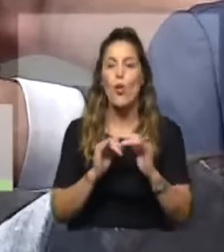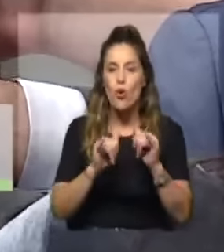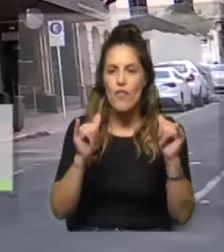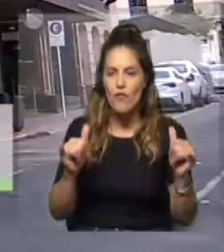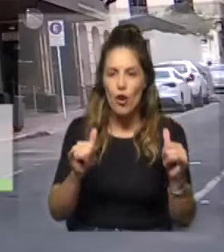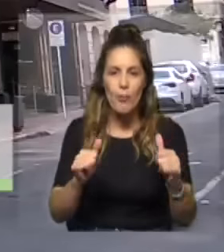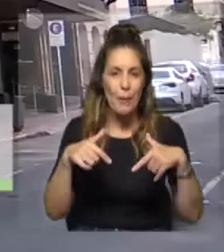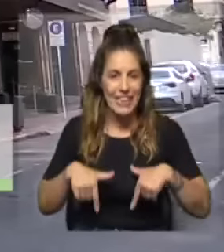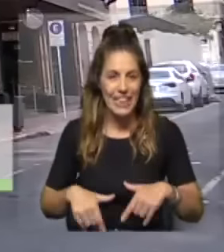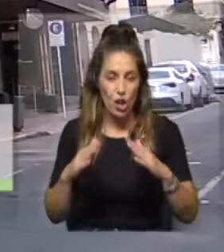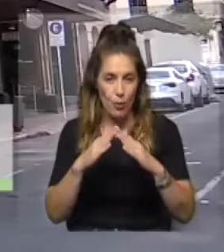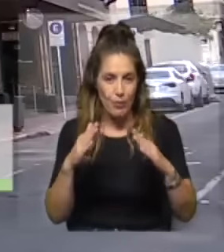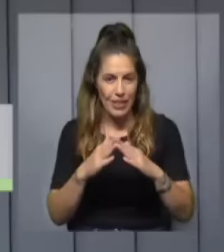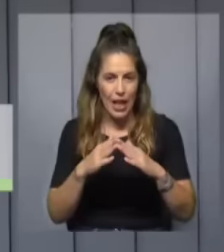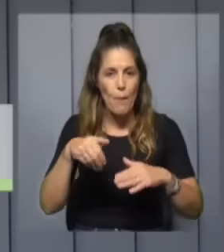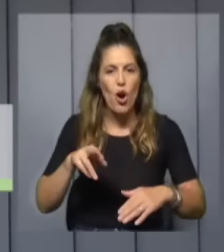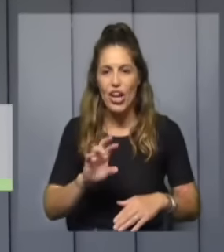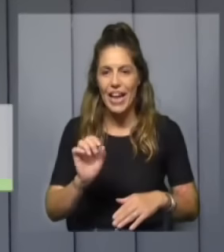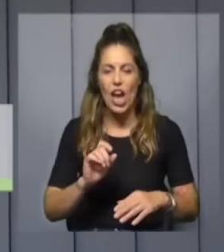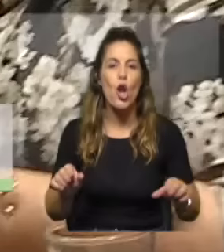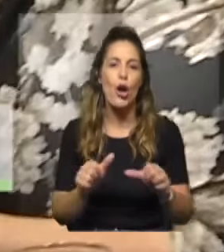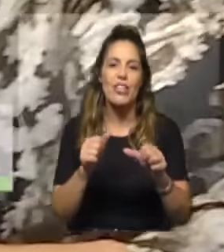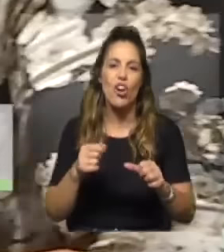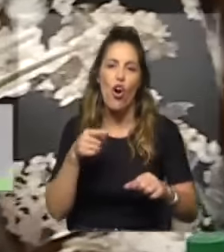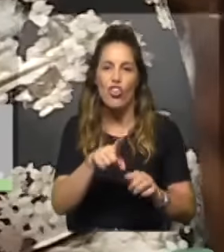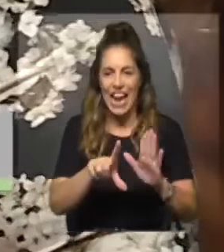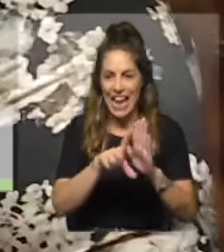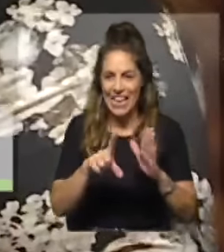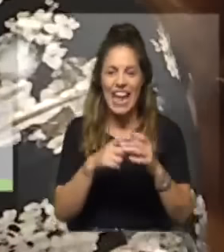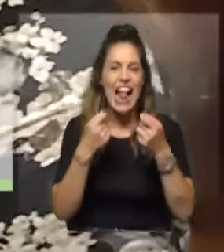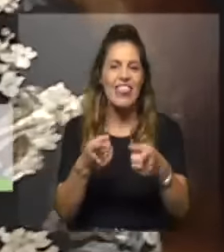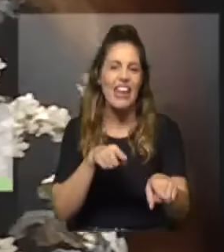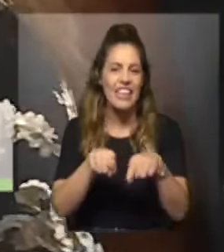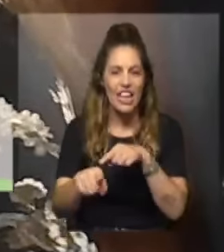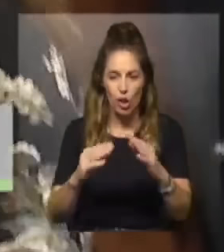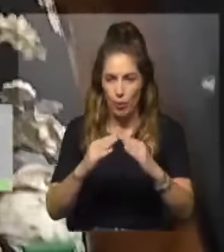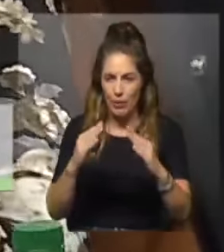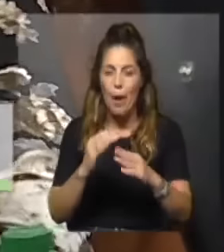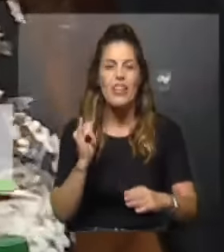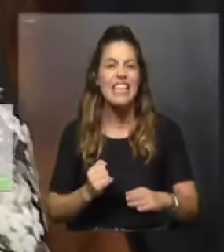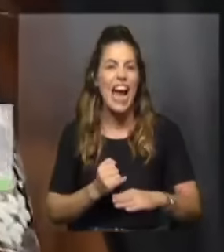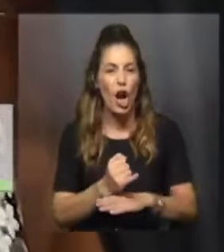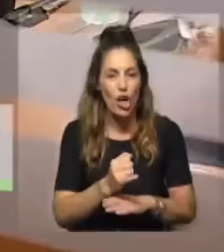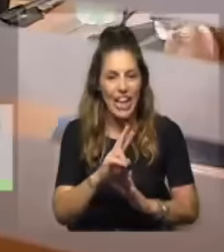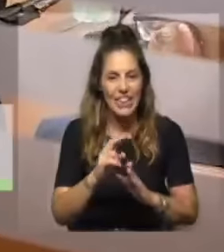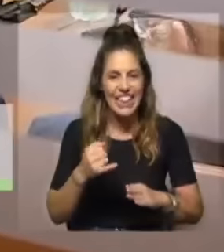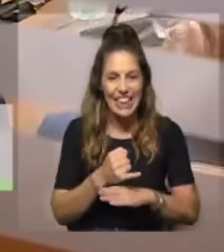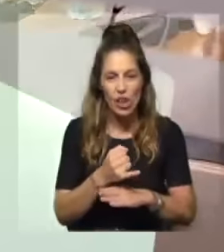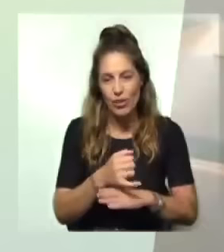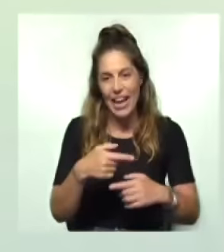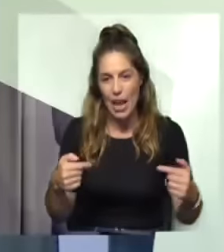vivienda Irene Moreira no actuó de forma ilegítima al solicitar adjudicación directa de cupos de vivienda pero hubo errores e irregularidades en el